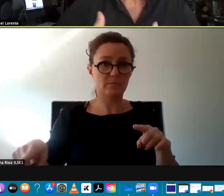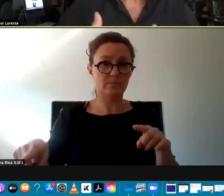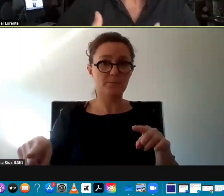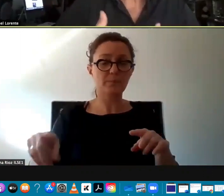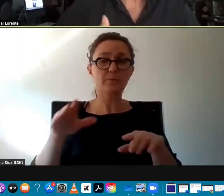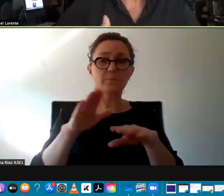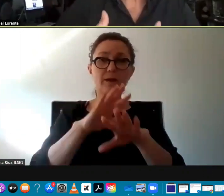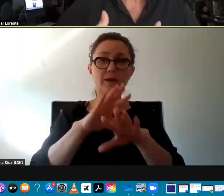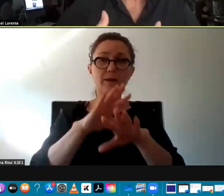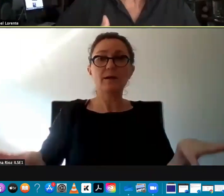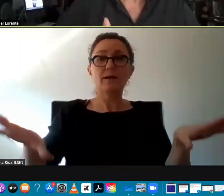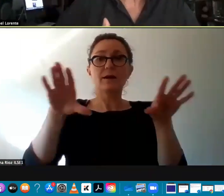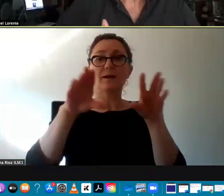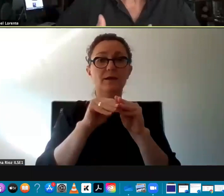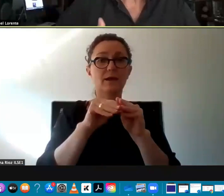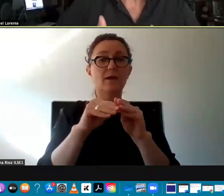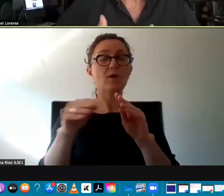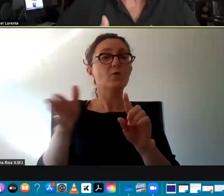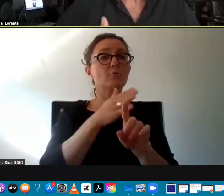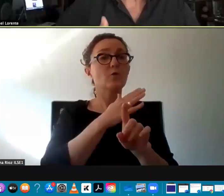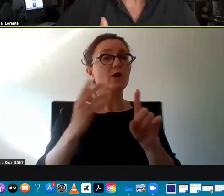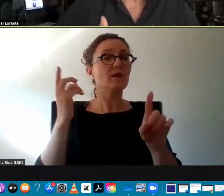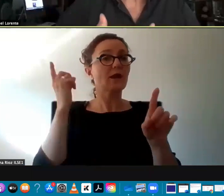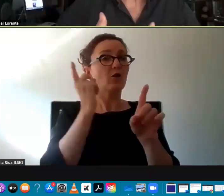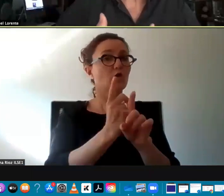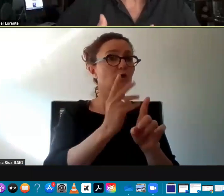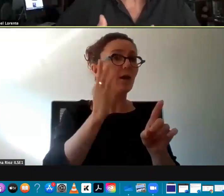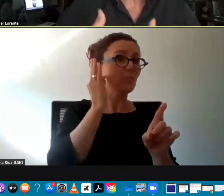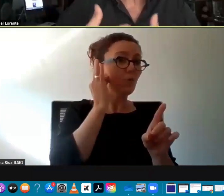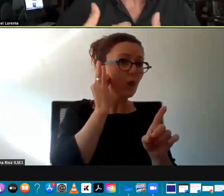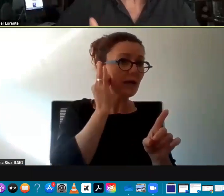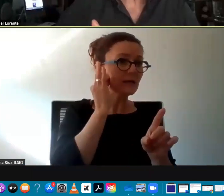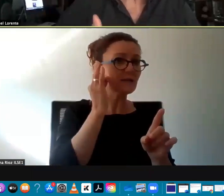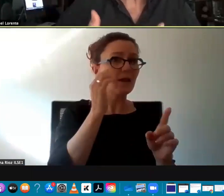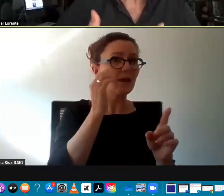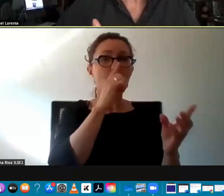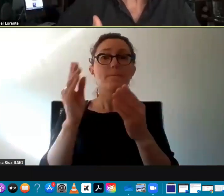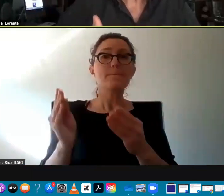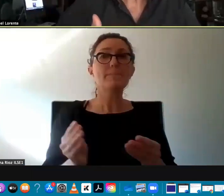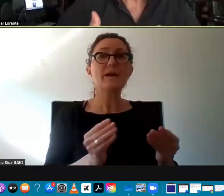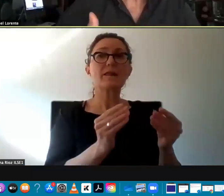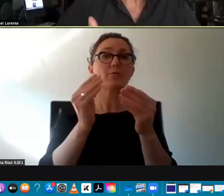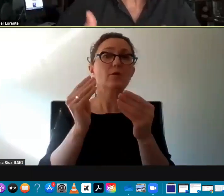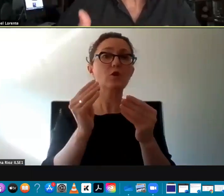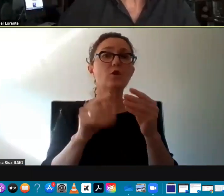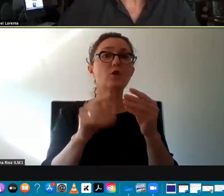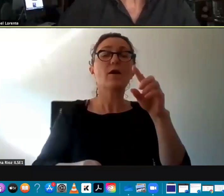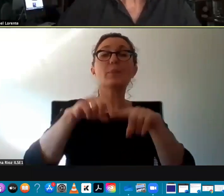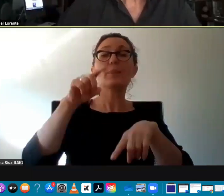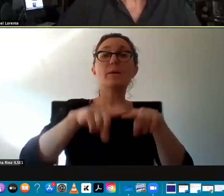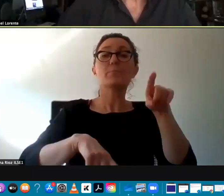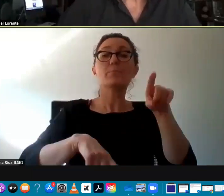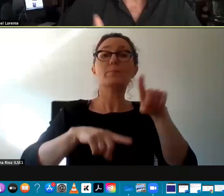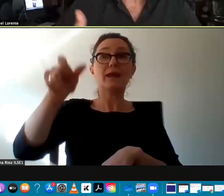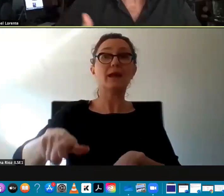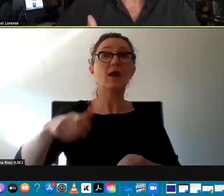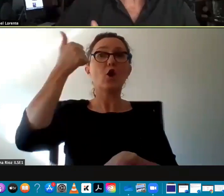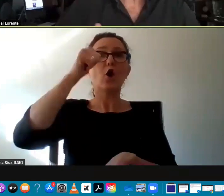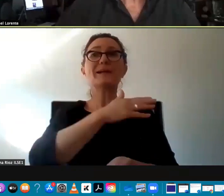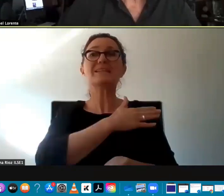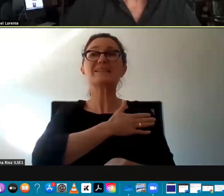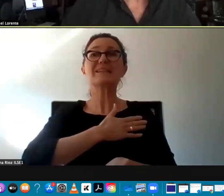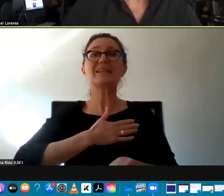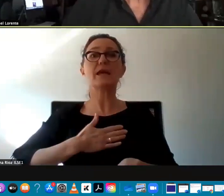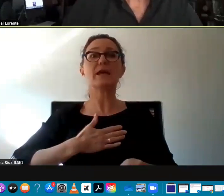la percepción de la violencia contra las mujeres viene marcada por lo que los hombres deciden que se debe percibir como